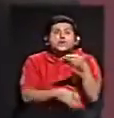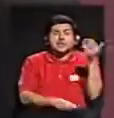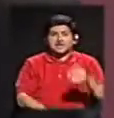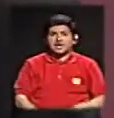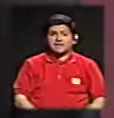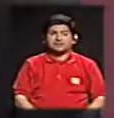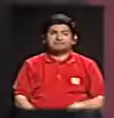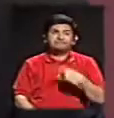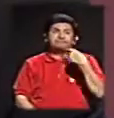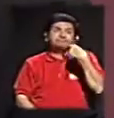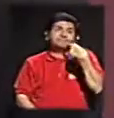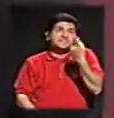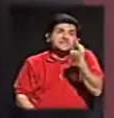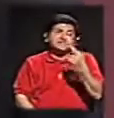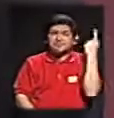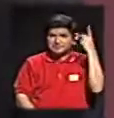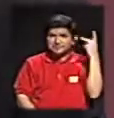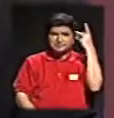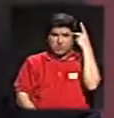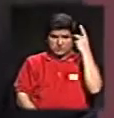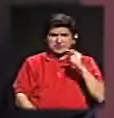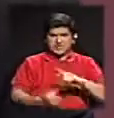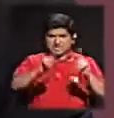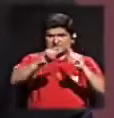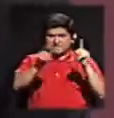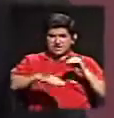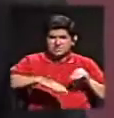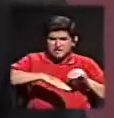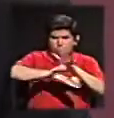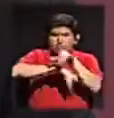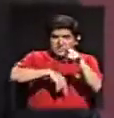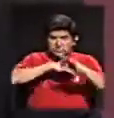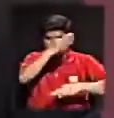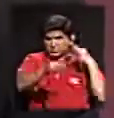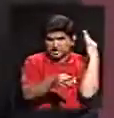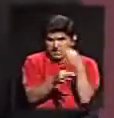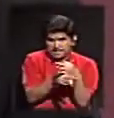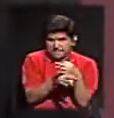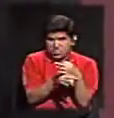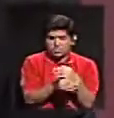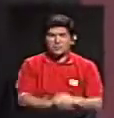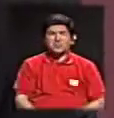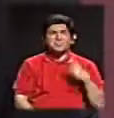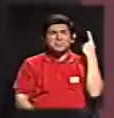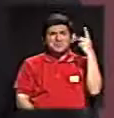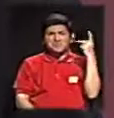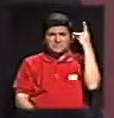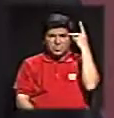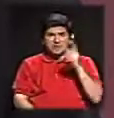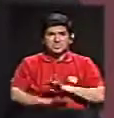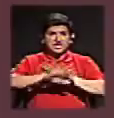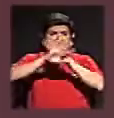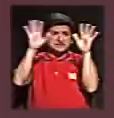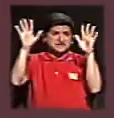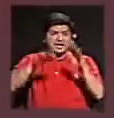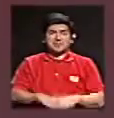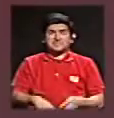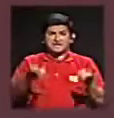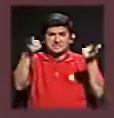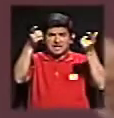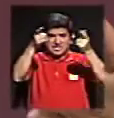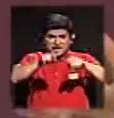muchas, digamos, muchas políticas orientadas en ese sentido. Esas políticas son, claramente ocurrió en el